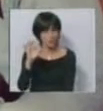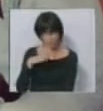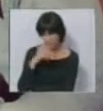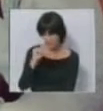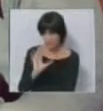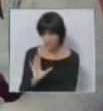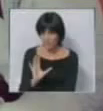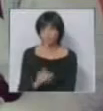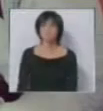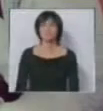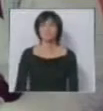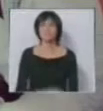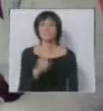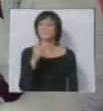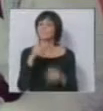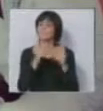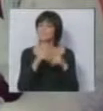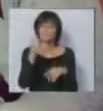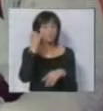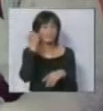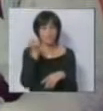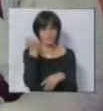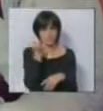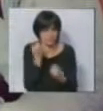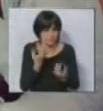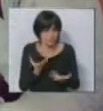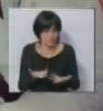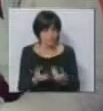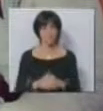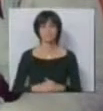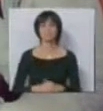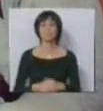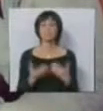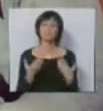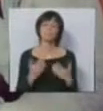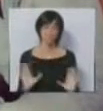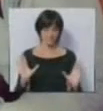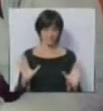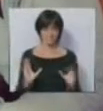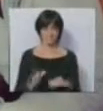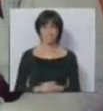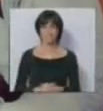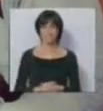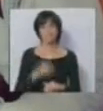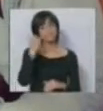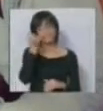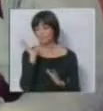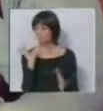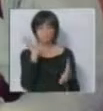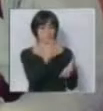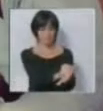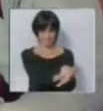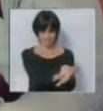poquito. Sí. Es una fecha muy importante. ¿Por qué? Porque aparentemente ya está